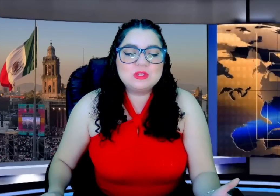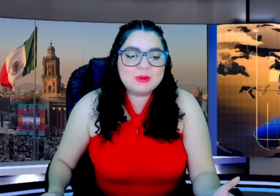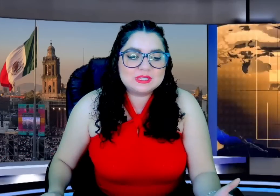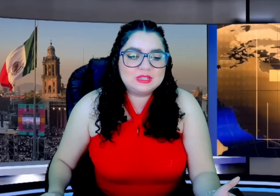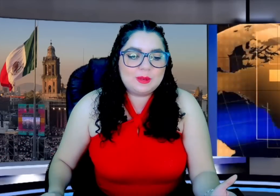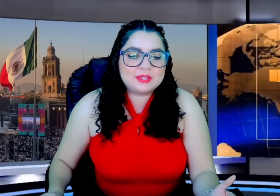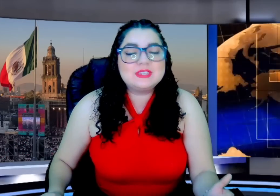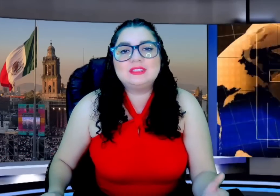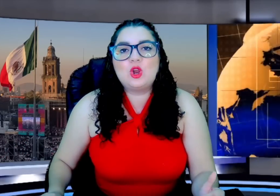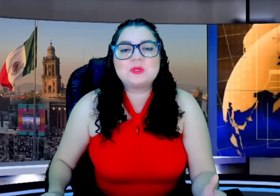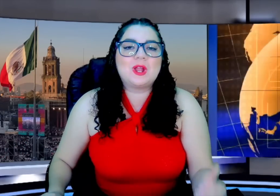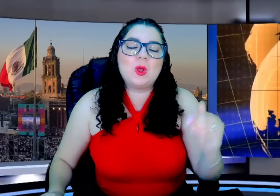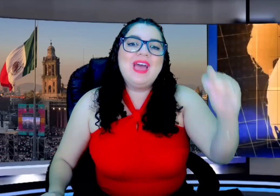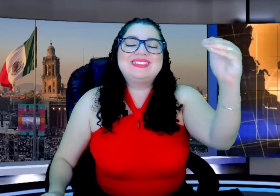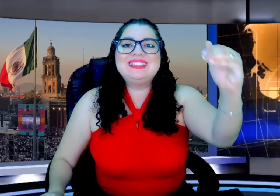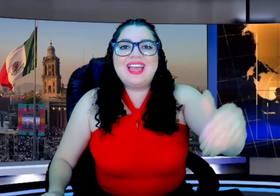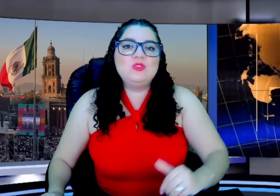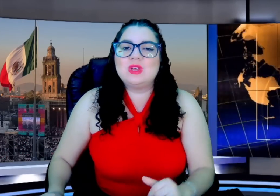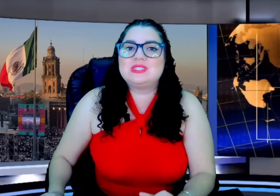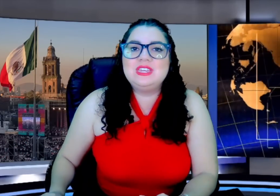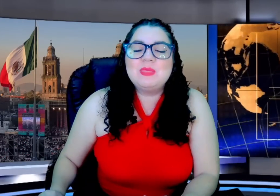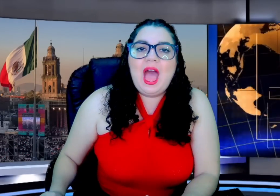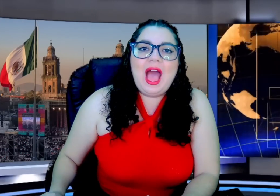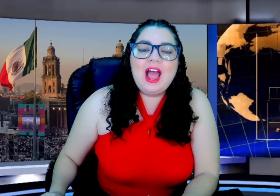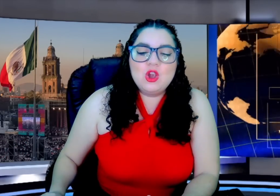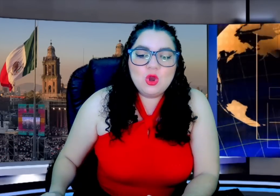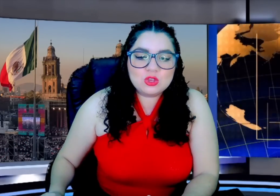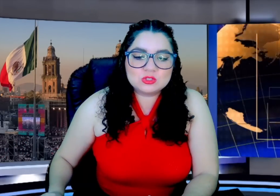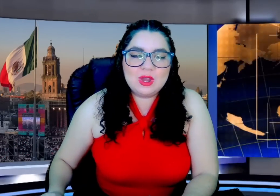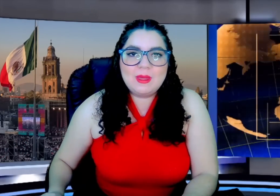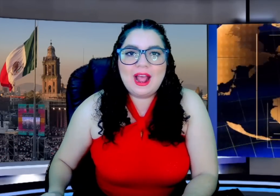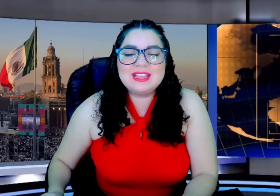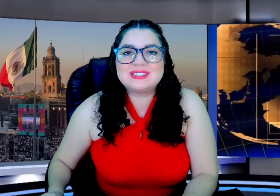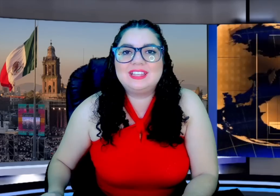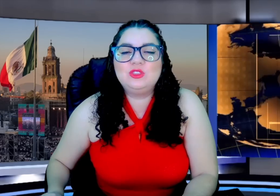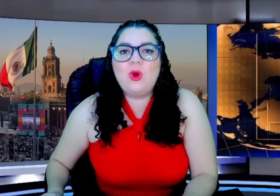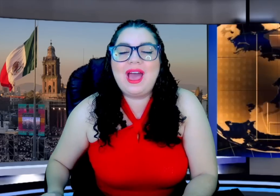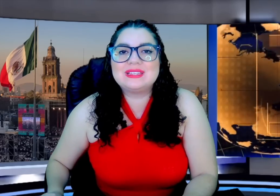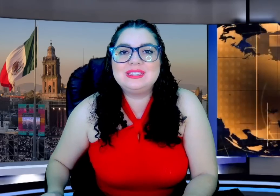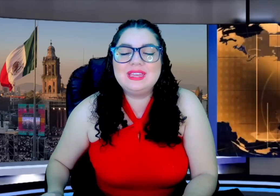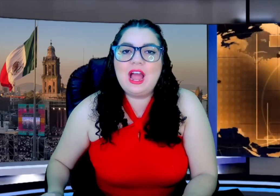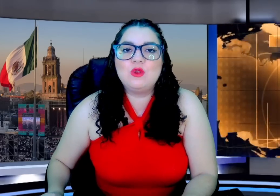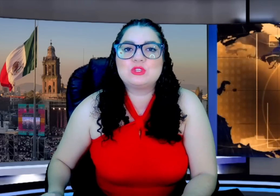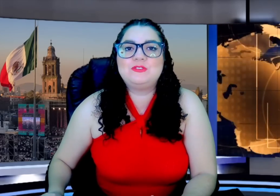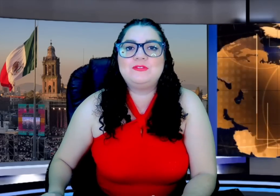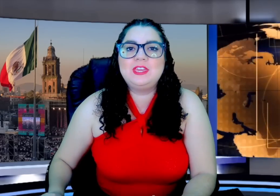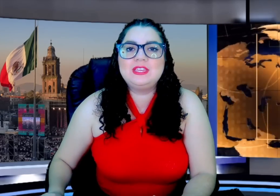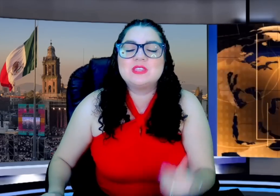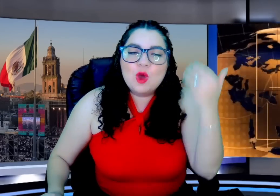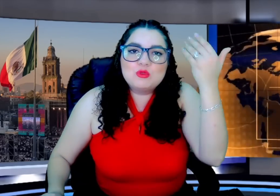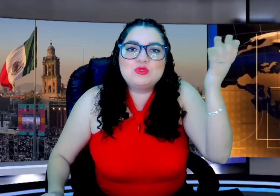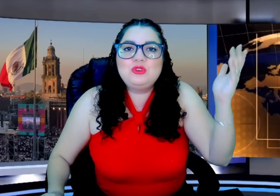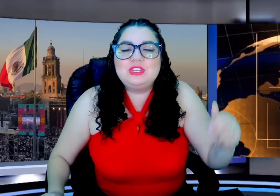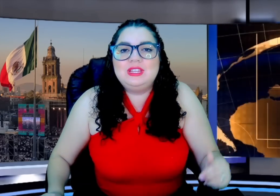algún simpatizante del presidente López Obrador, tratando así a los neoliberales, tratando así a los